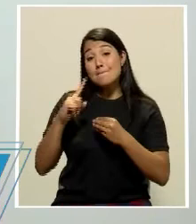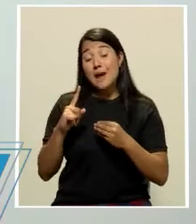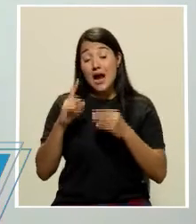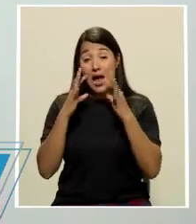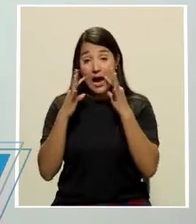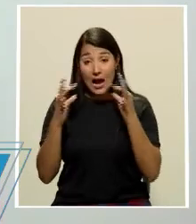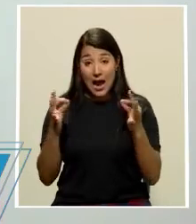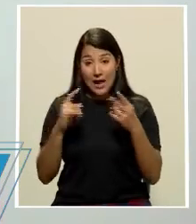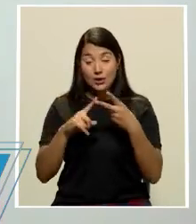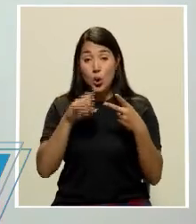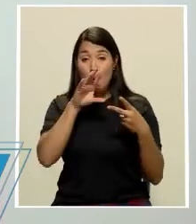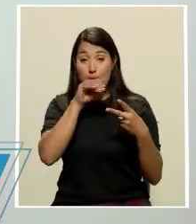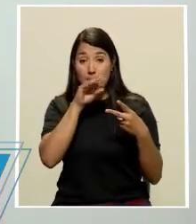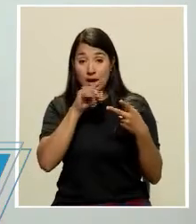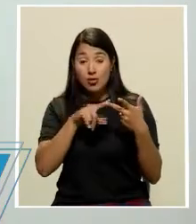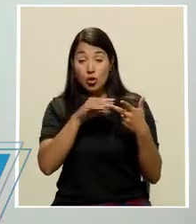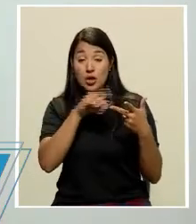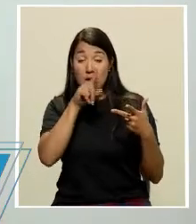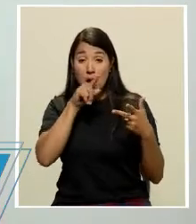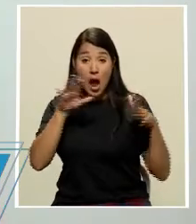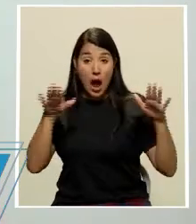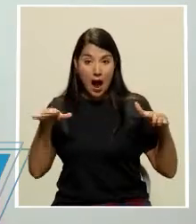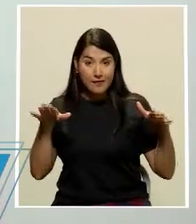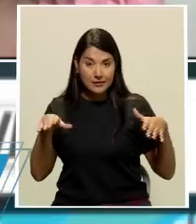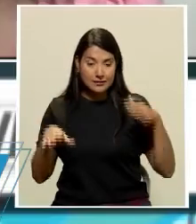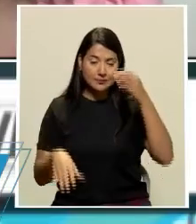para gatos, para perros y para aves.